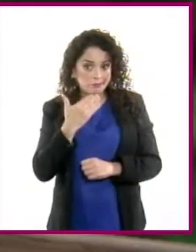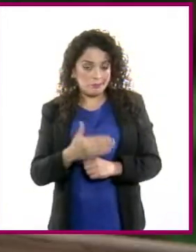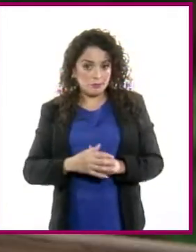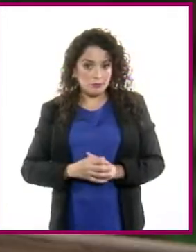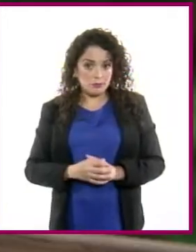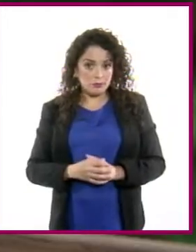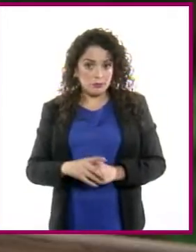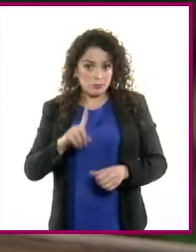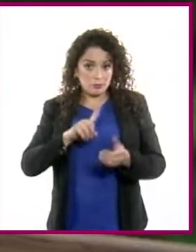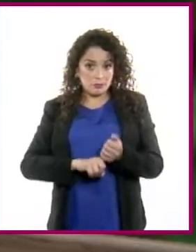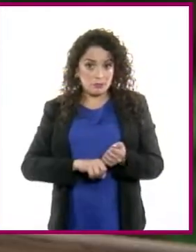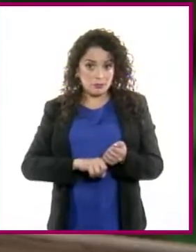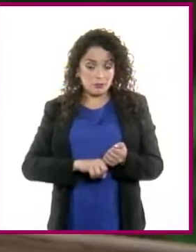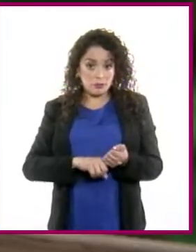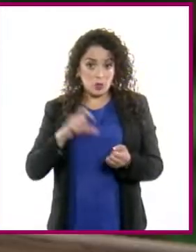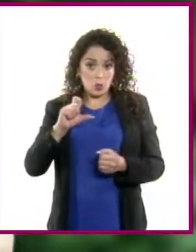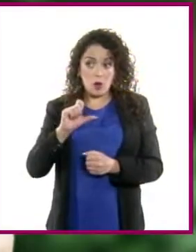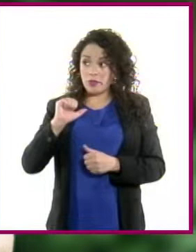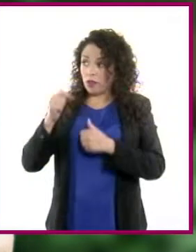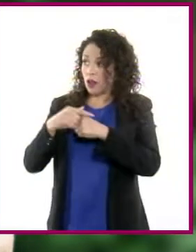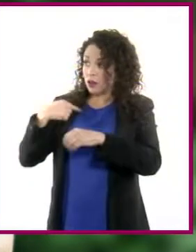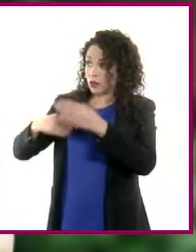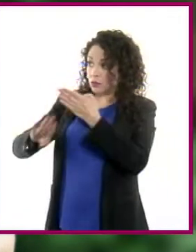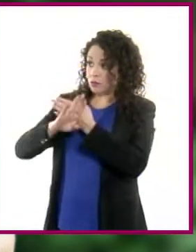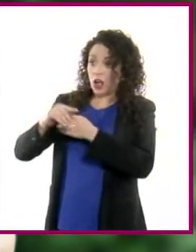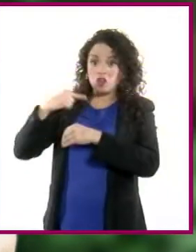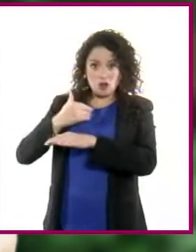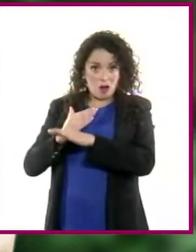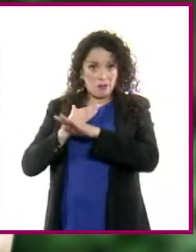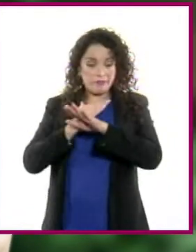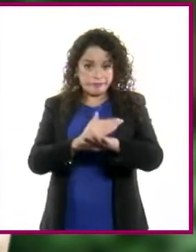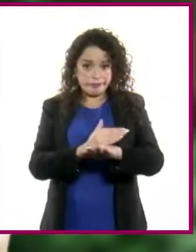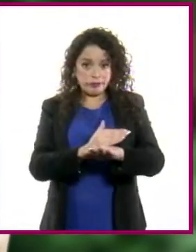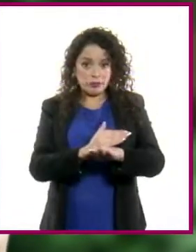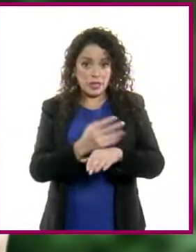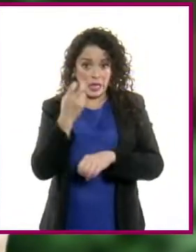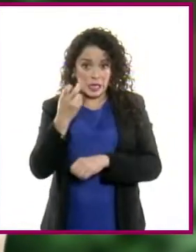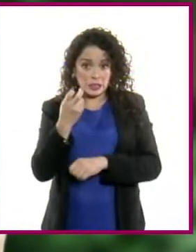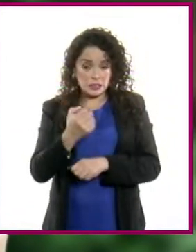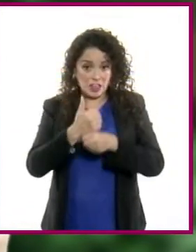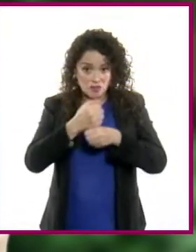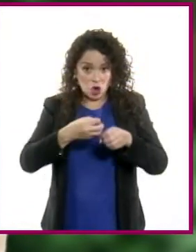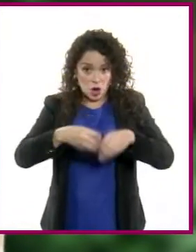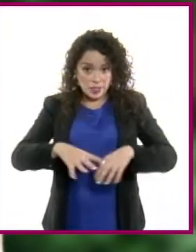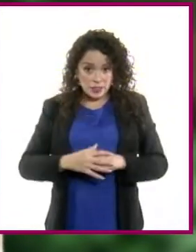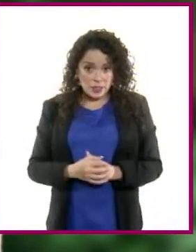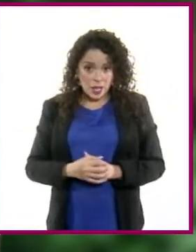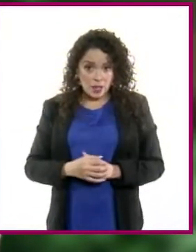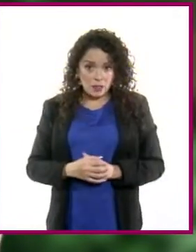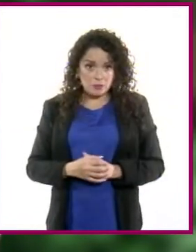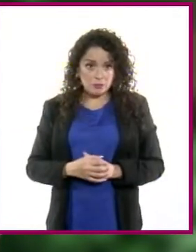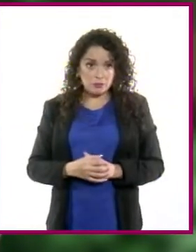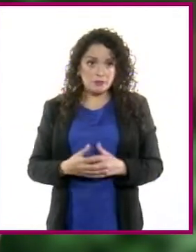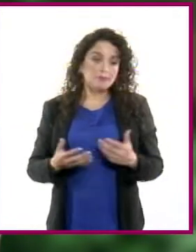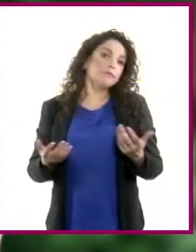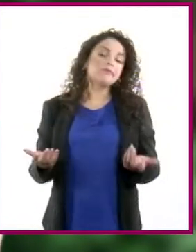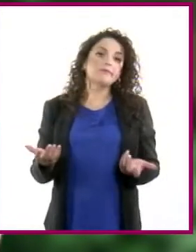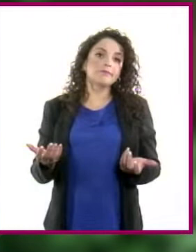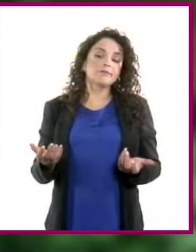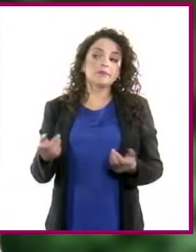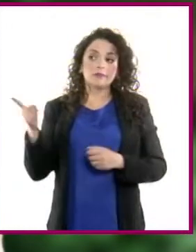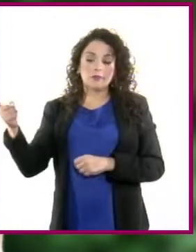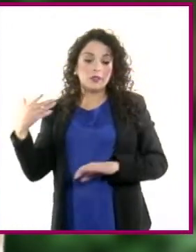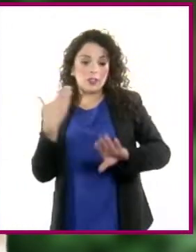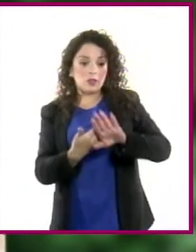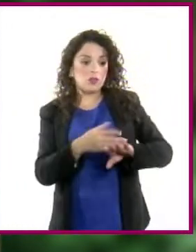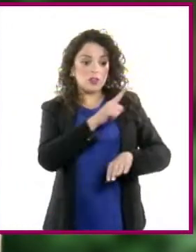como violencia defenderse de una agresión? No sé si en todos los casos, pero creo que si alguien se defiende con otra agresión,